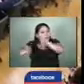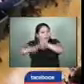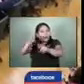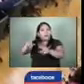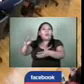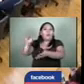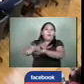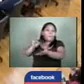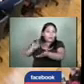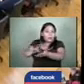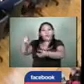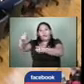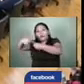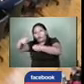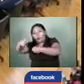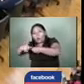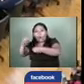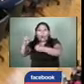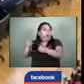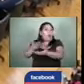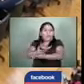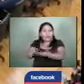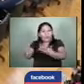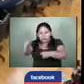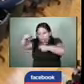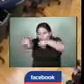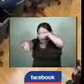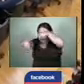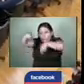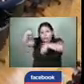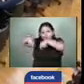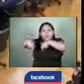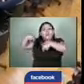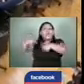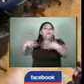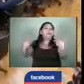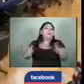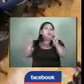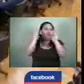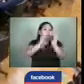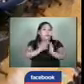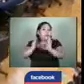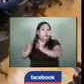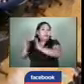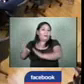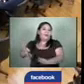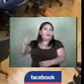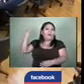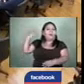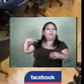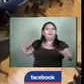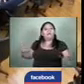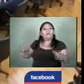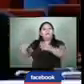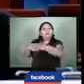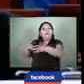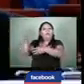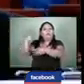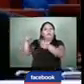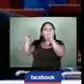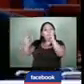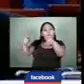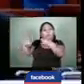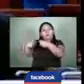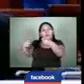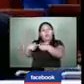explotación de hidrocarburos y recursos mineros. Todas estas funciones previamente eran asumidas por el Consejo Nacional de Energía